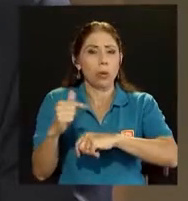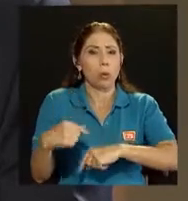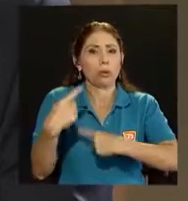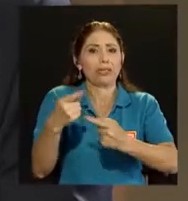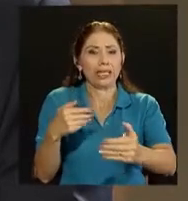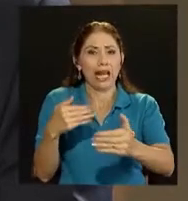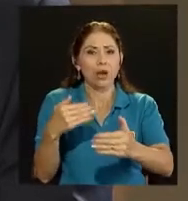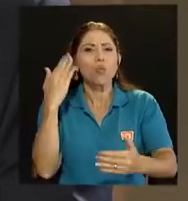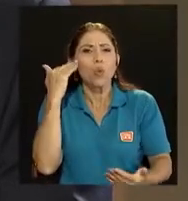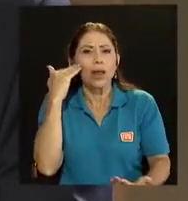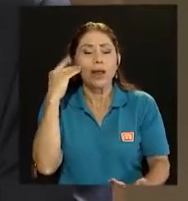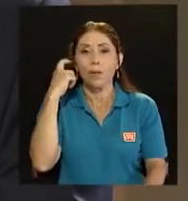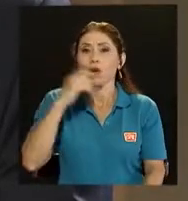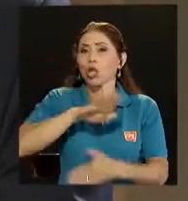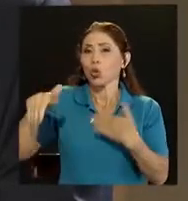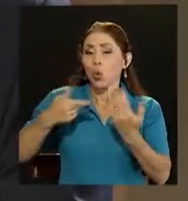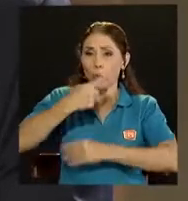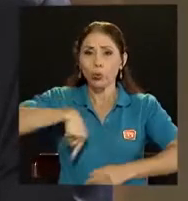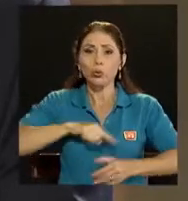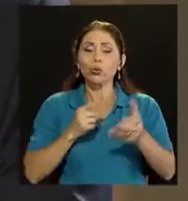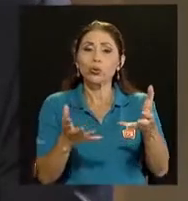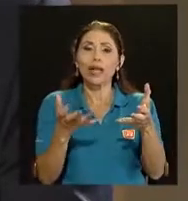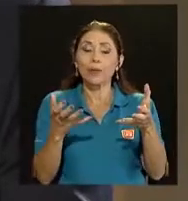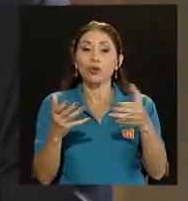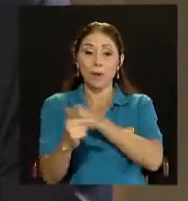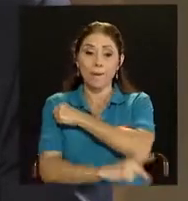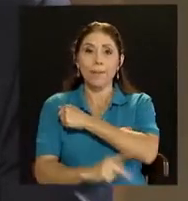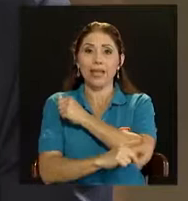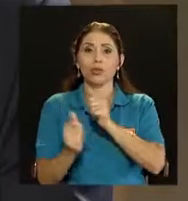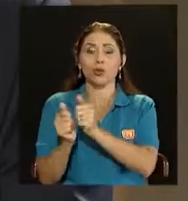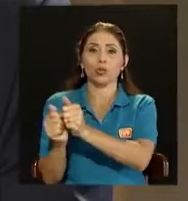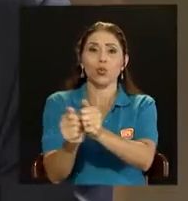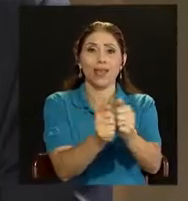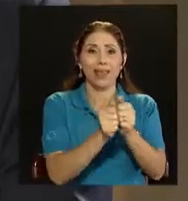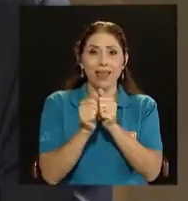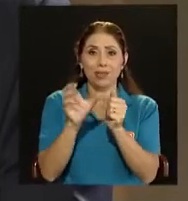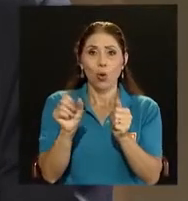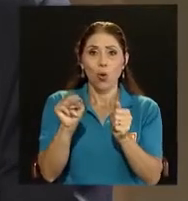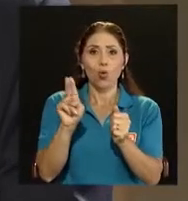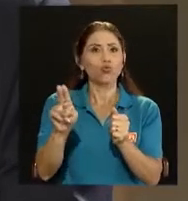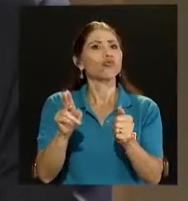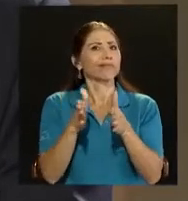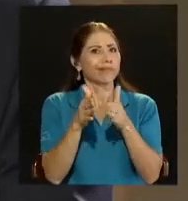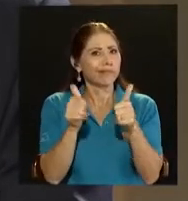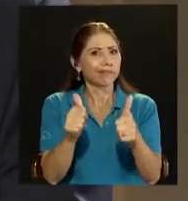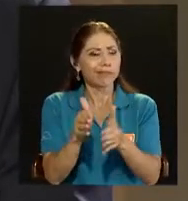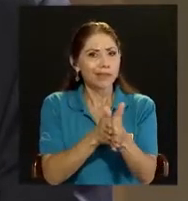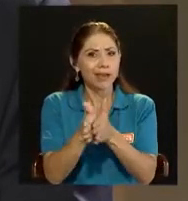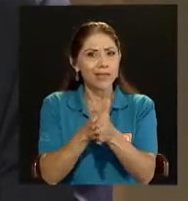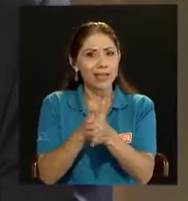queremos todos que las Naciones Unidas sean efectivas. Y hoy en día la estructura que este Consejo